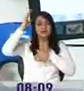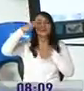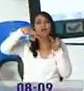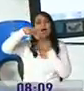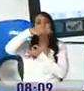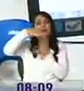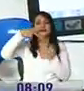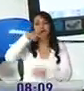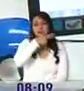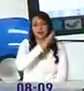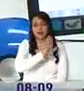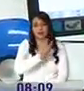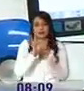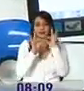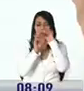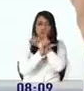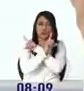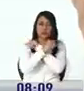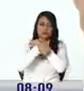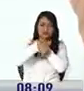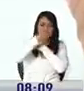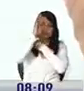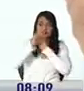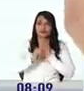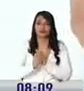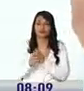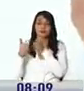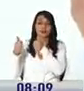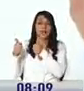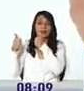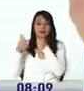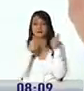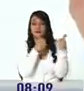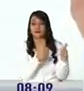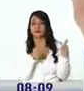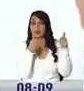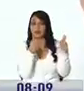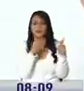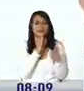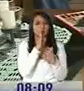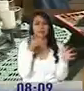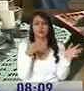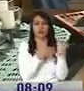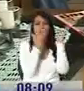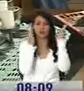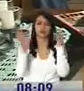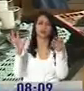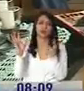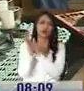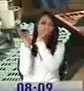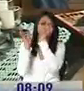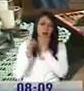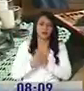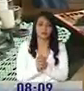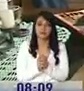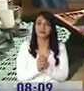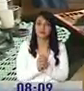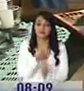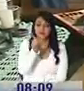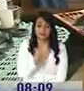en las redes sociales que a decir de los dos candidatos ha jugado en contra de ellos un fenómeno que se explica según los